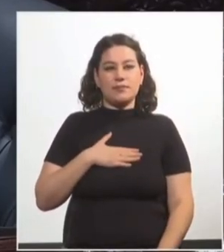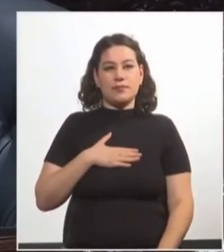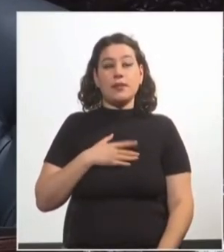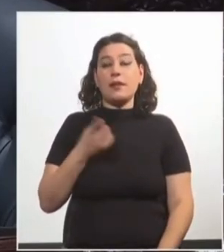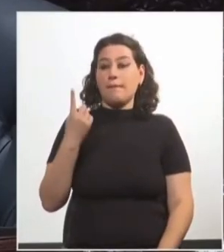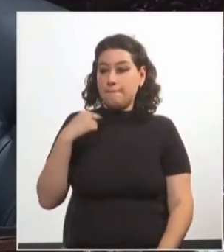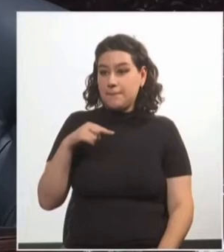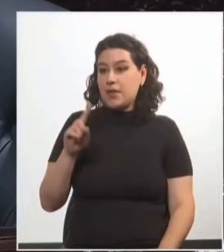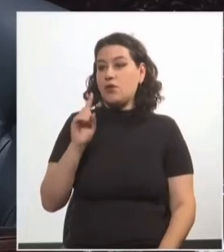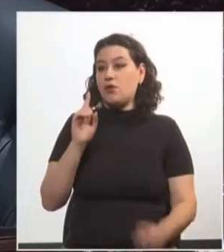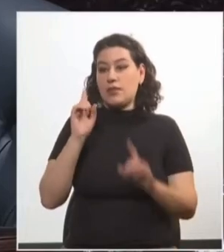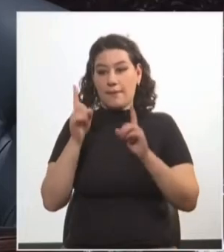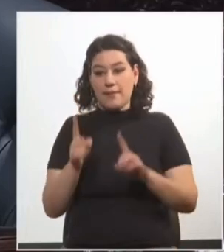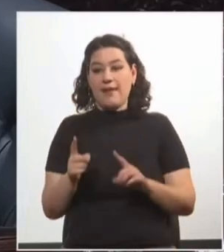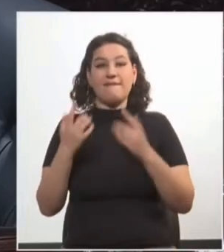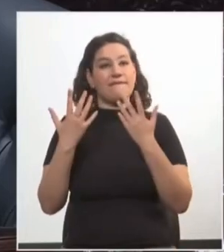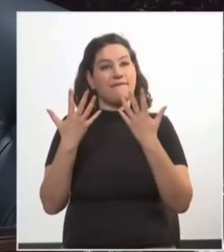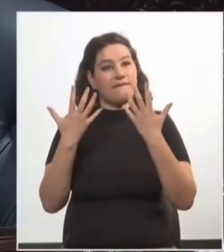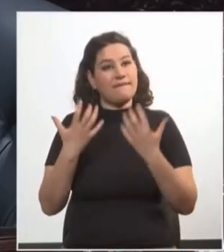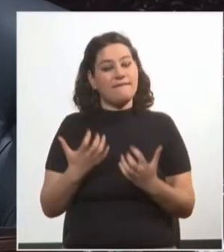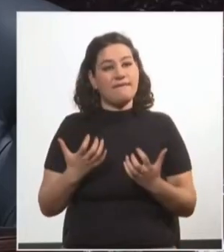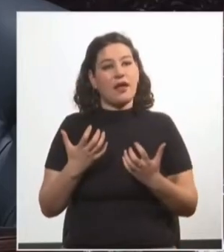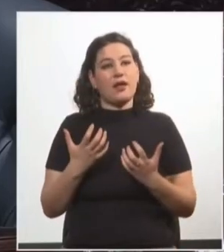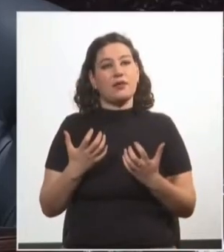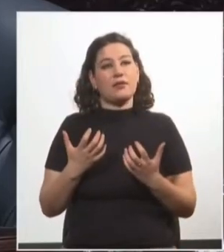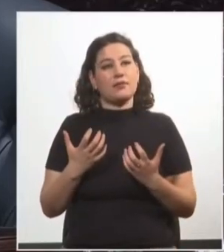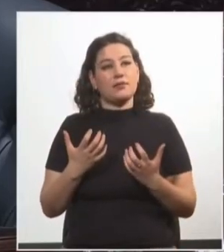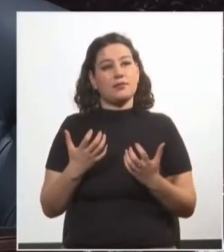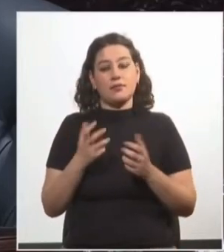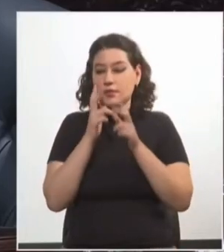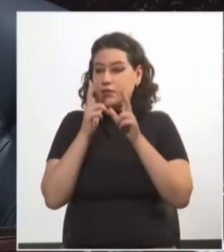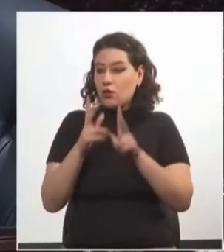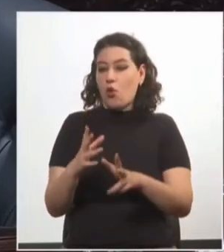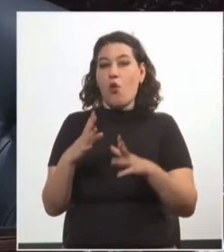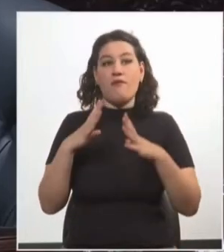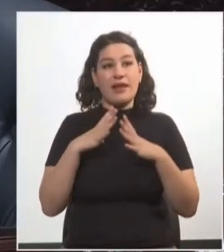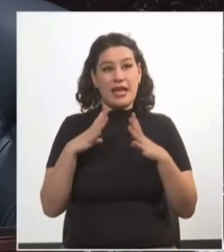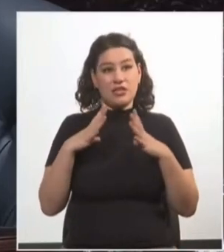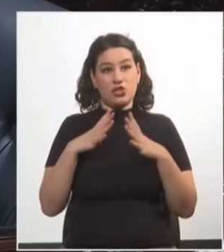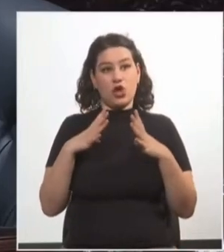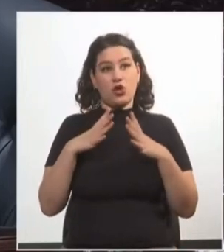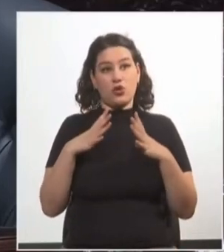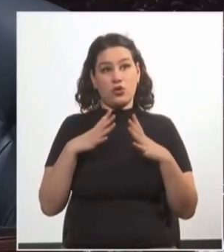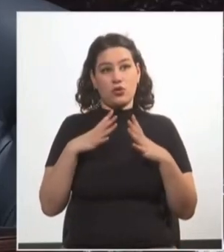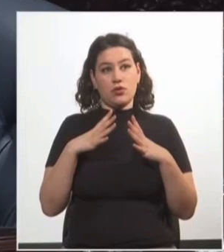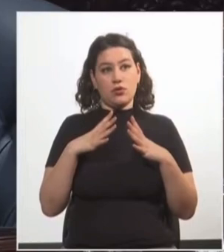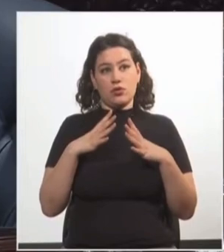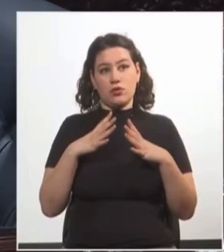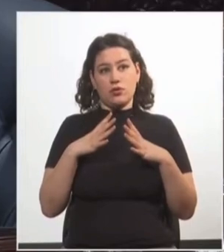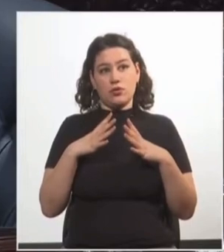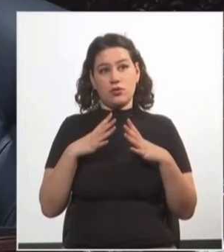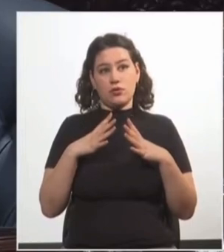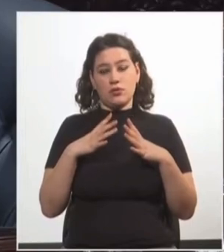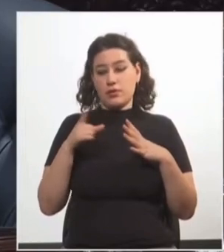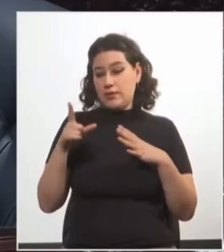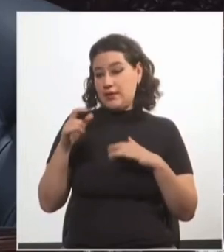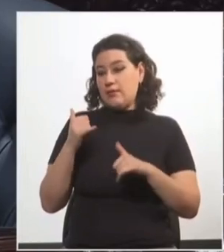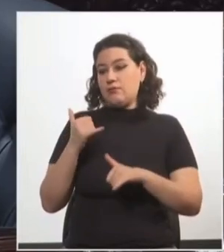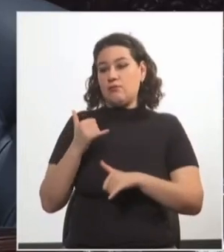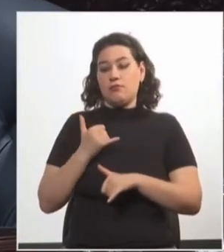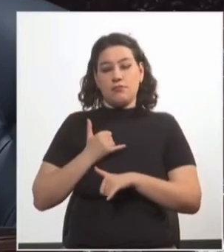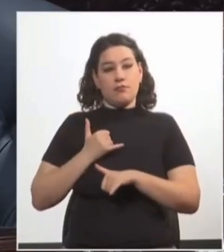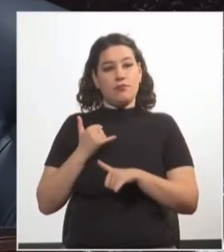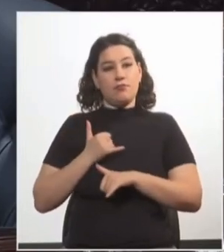Pero que cuando también quisimos aplicar que las jubilaciones privilegiadas de esa caja o de